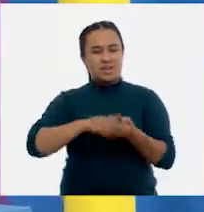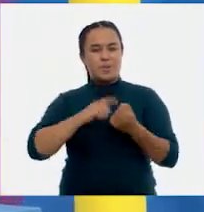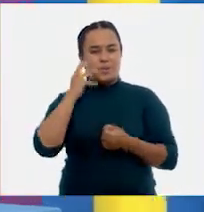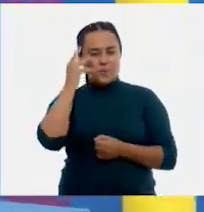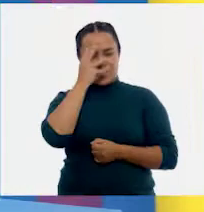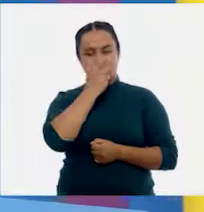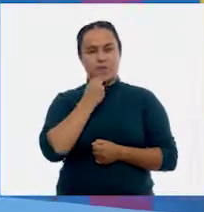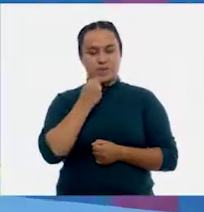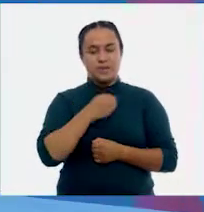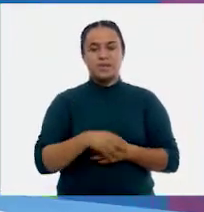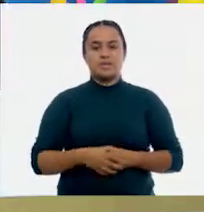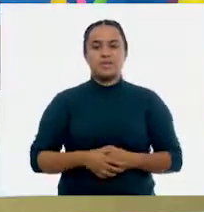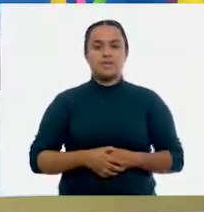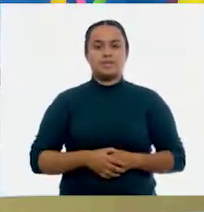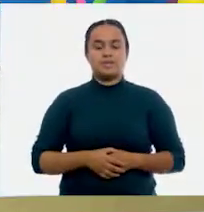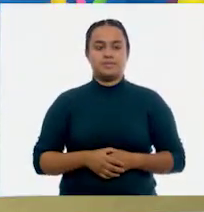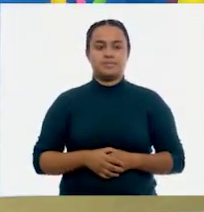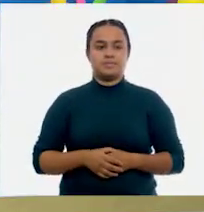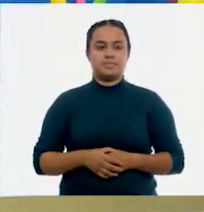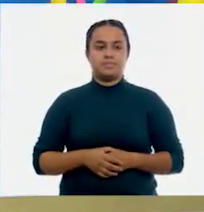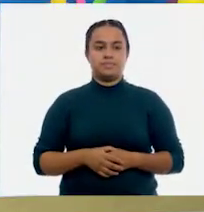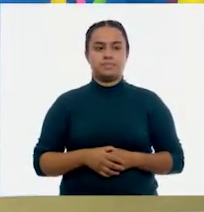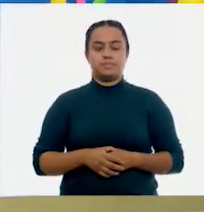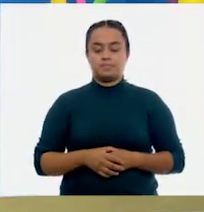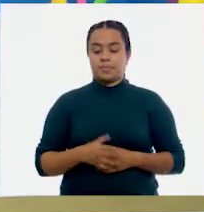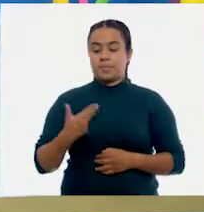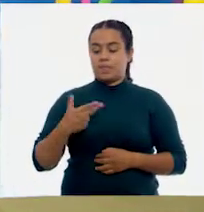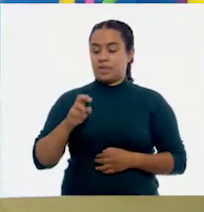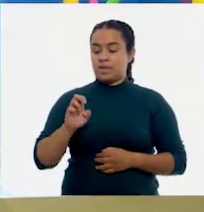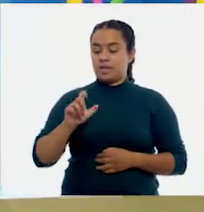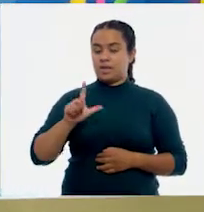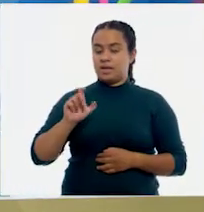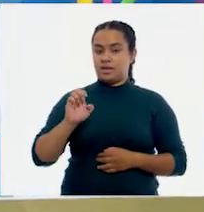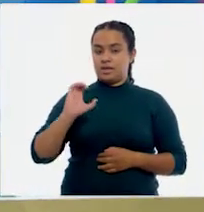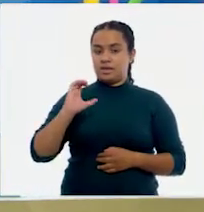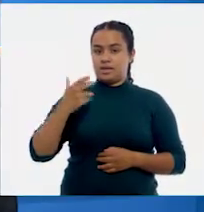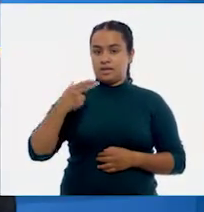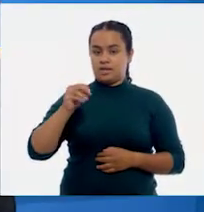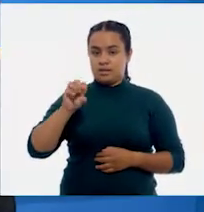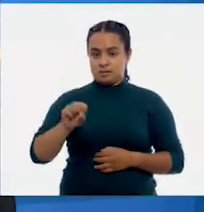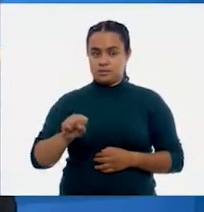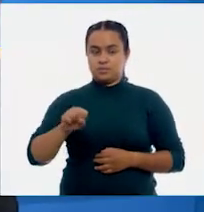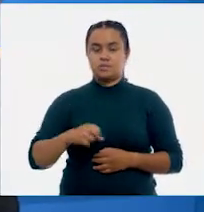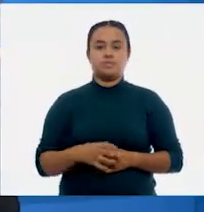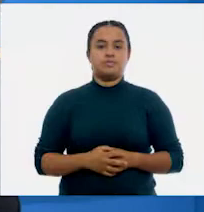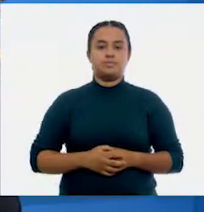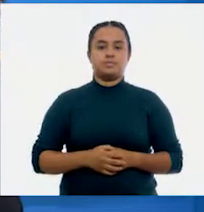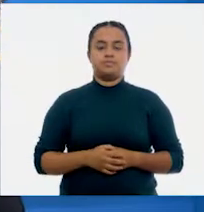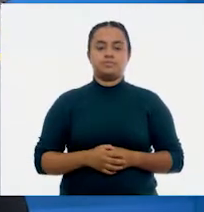Ujú. ¿Sale? Los helechos.